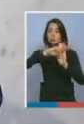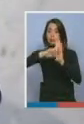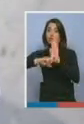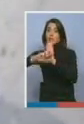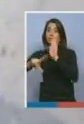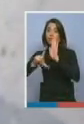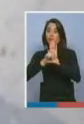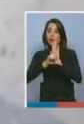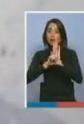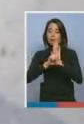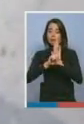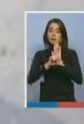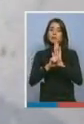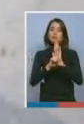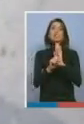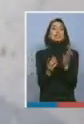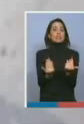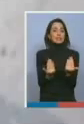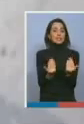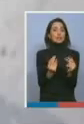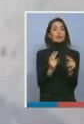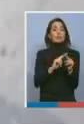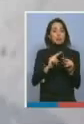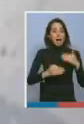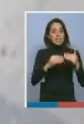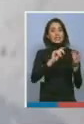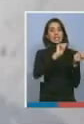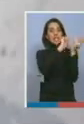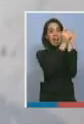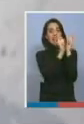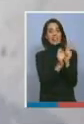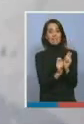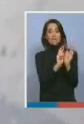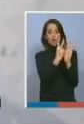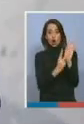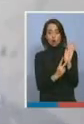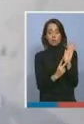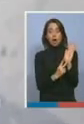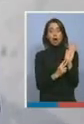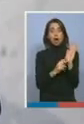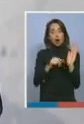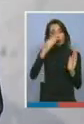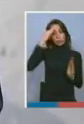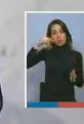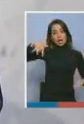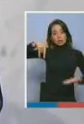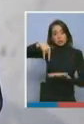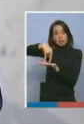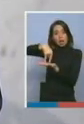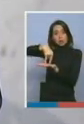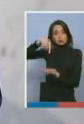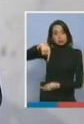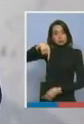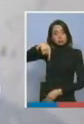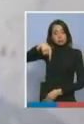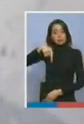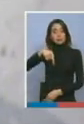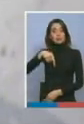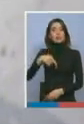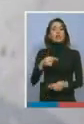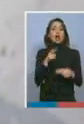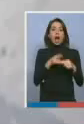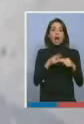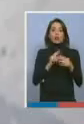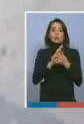ley necesarios para llevar adelante estas reformas se encuentran hoy día en este Congreso. Y en nombre